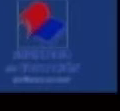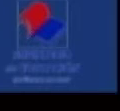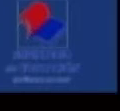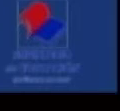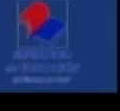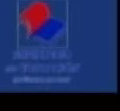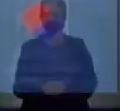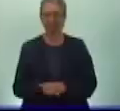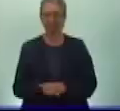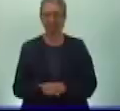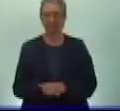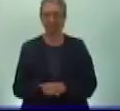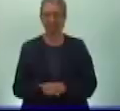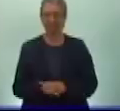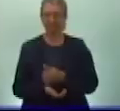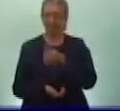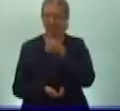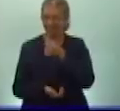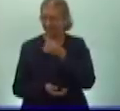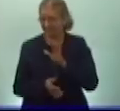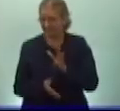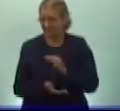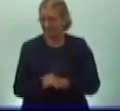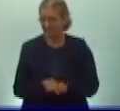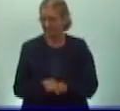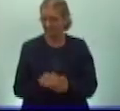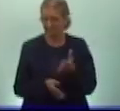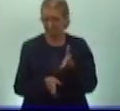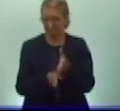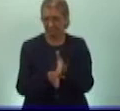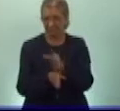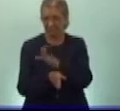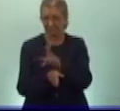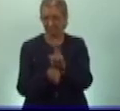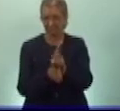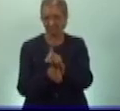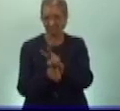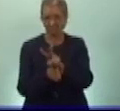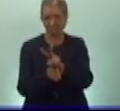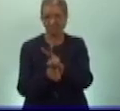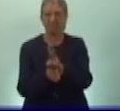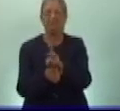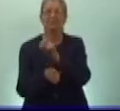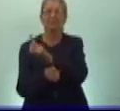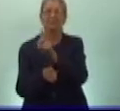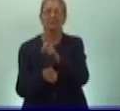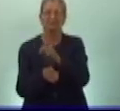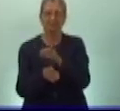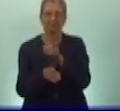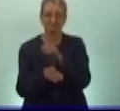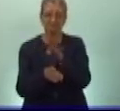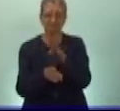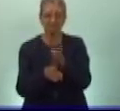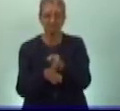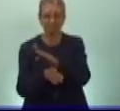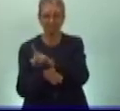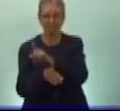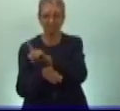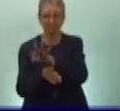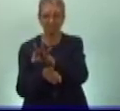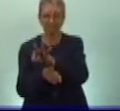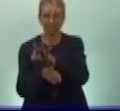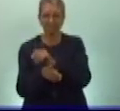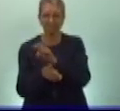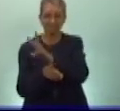Les resultó fácil realizar el ejercicio, ¿verdad? Por lo tanto, el antecesor de 12, 11, muy bien, de 14, 13, de